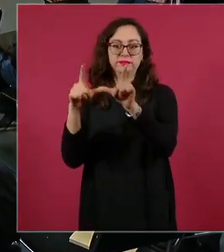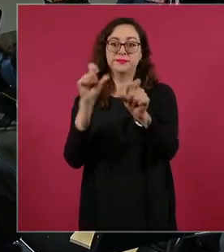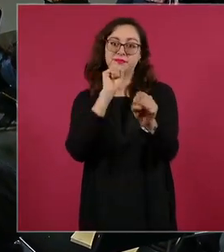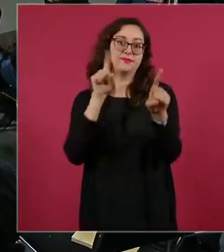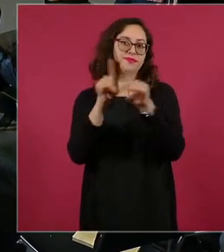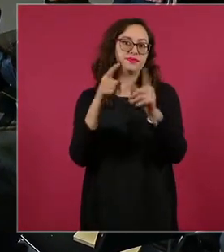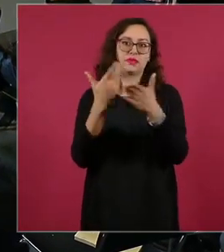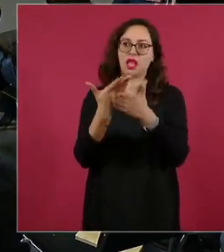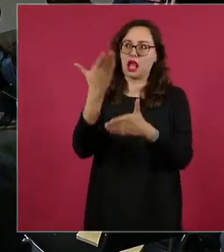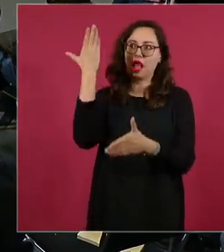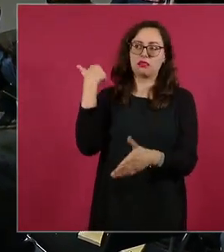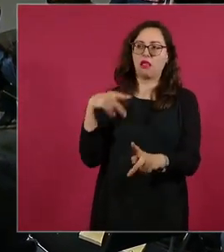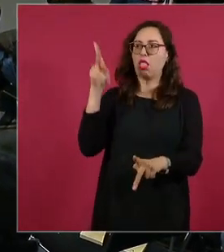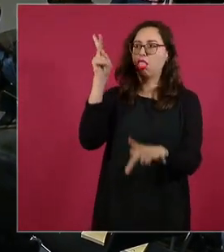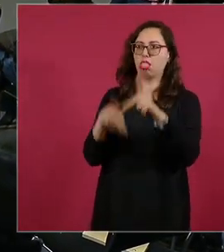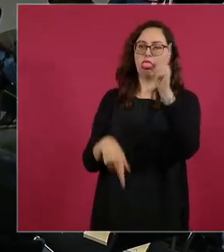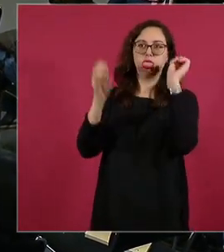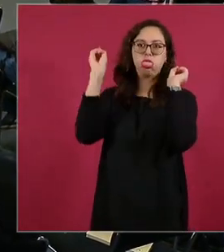pero ese es